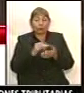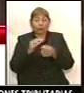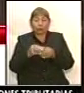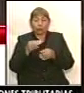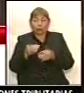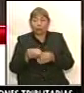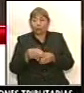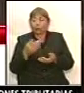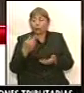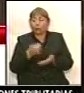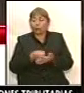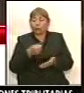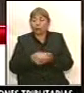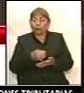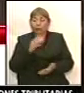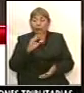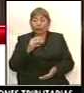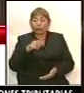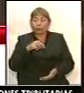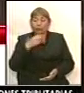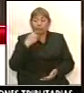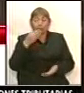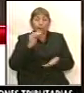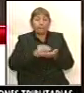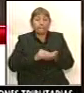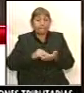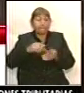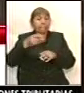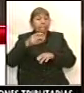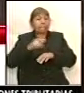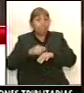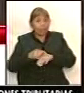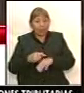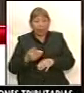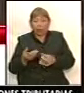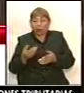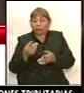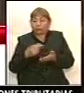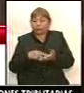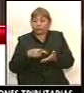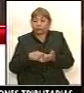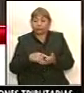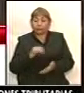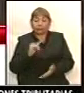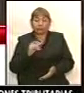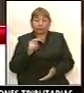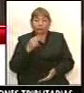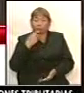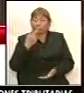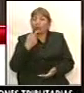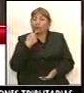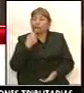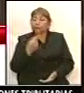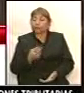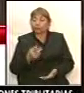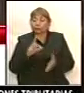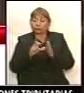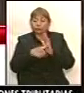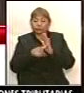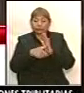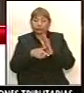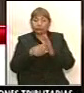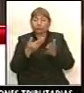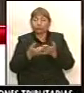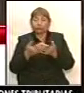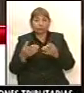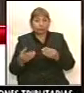gracia se pagará el capital más los intereses devengados. Y la resolución ministerial, la 610, menciona: luego de este periodo de